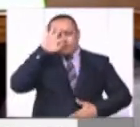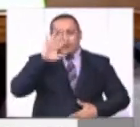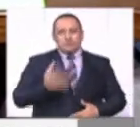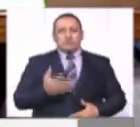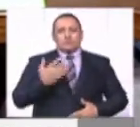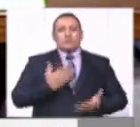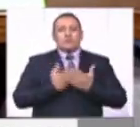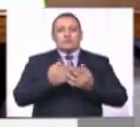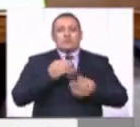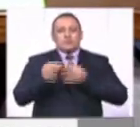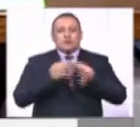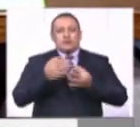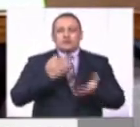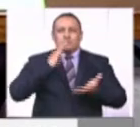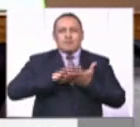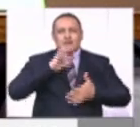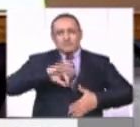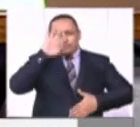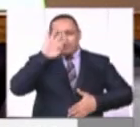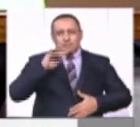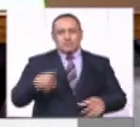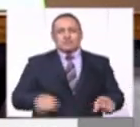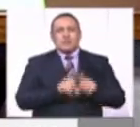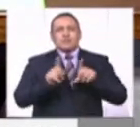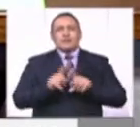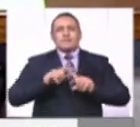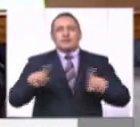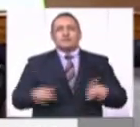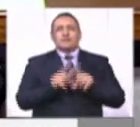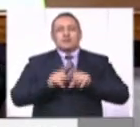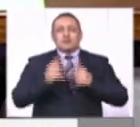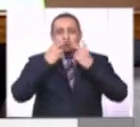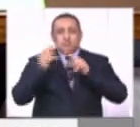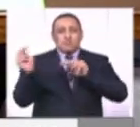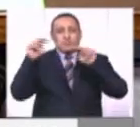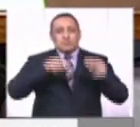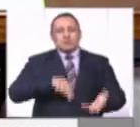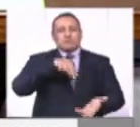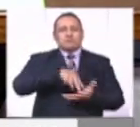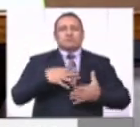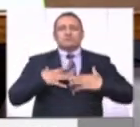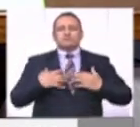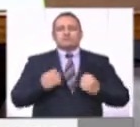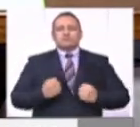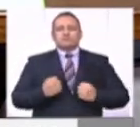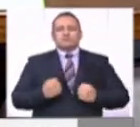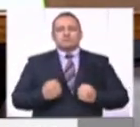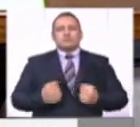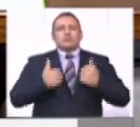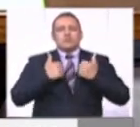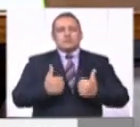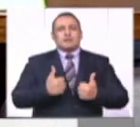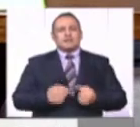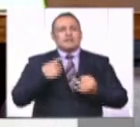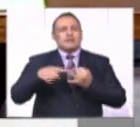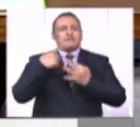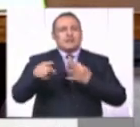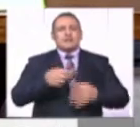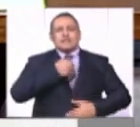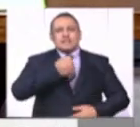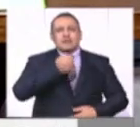arguyendo que estaba muy mal de salud sin embargo lo hemos visto aquí perfectamente bien de salud presidente lo hemos visto en diversas